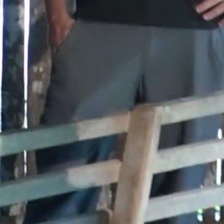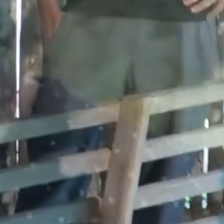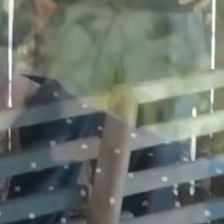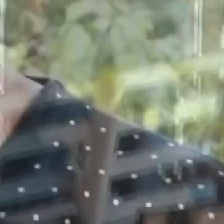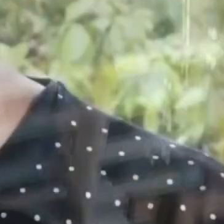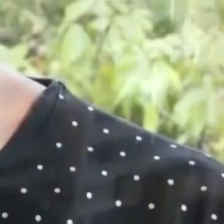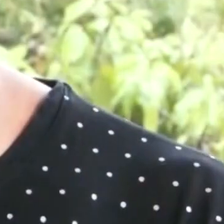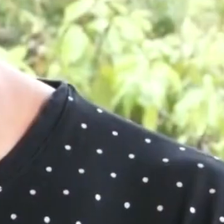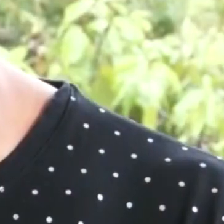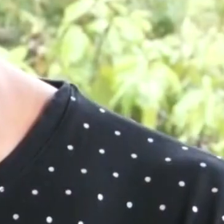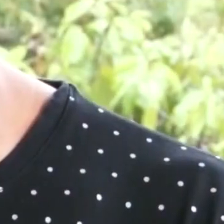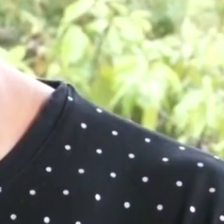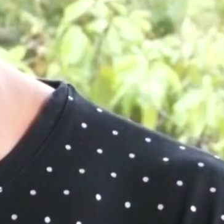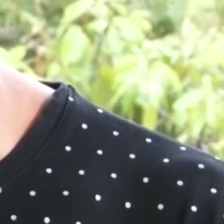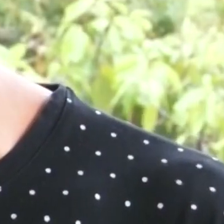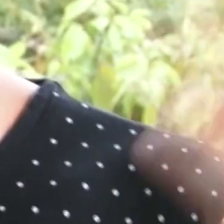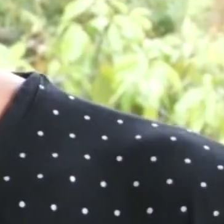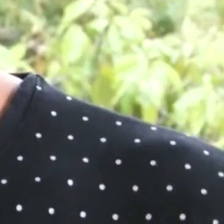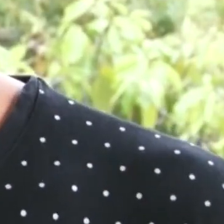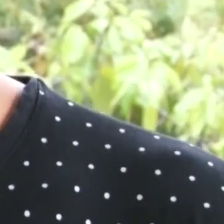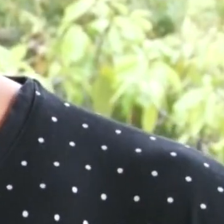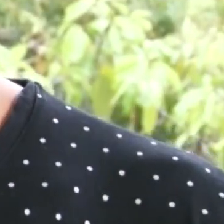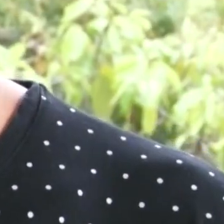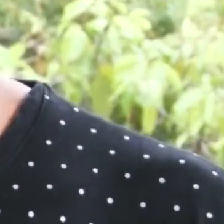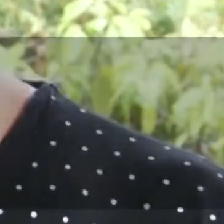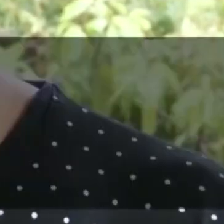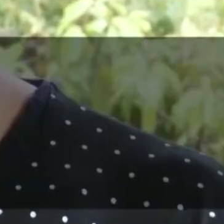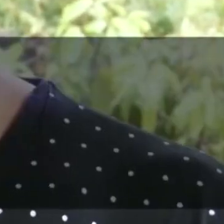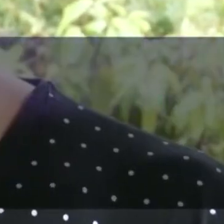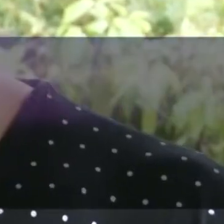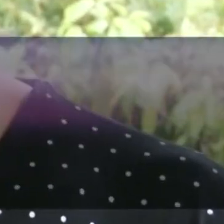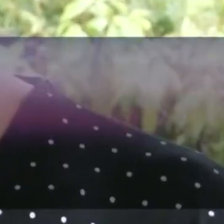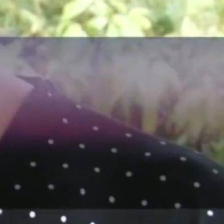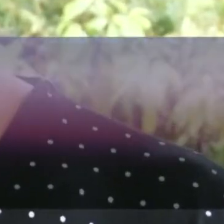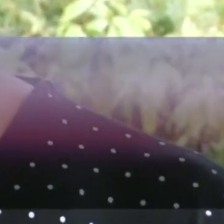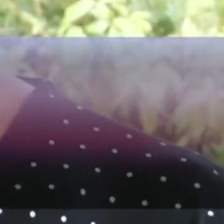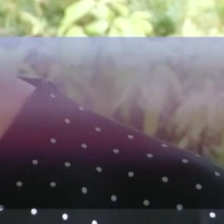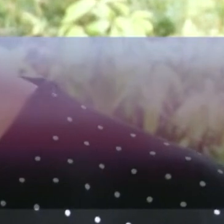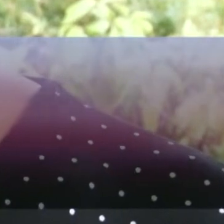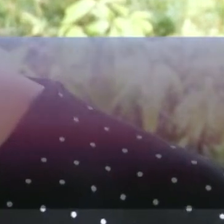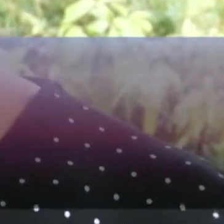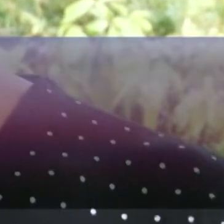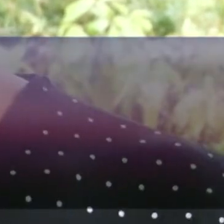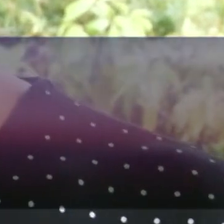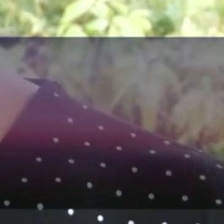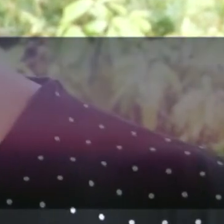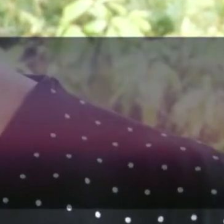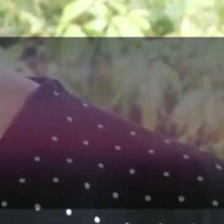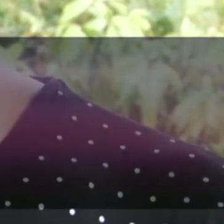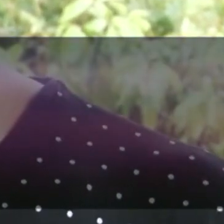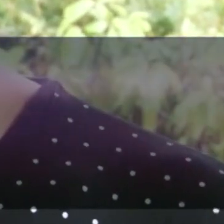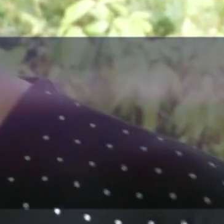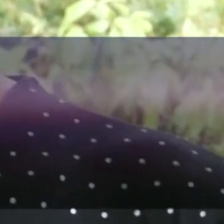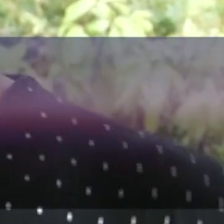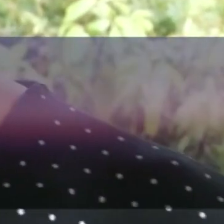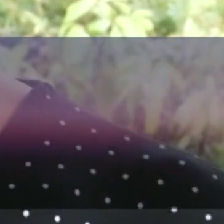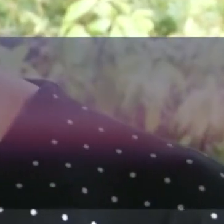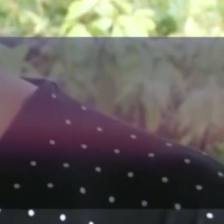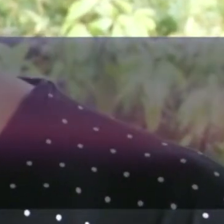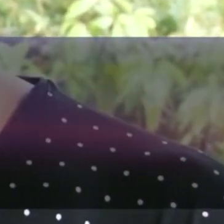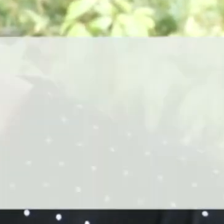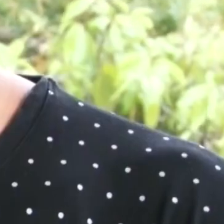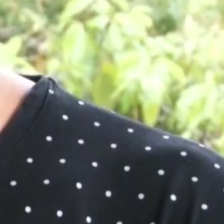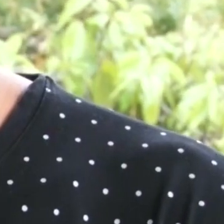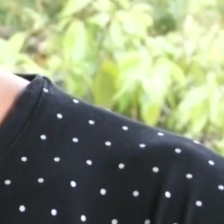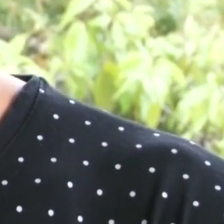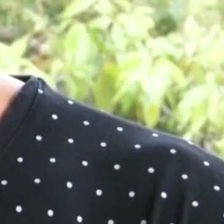allá en Talamanca, bastante adentro, o Ujarrás o La Casona allá en el sur, no tenían la oportunidad de venir